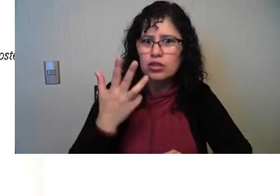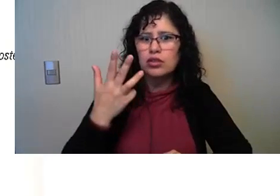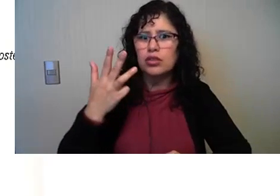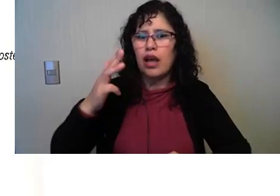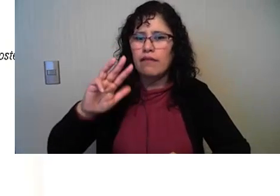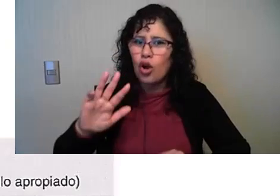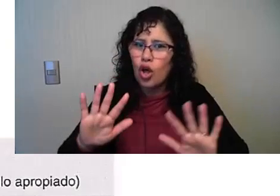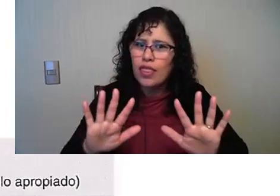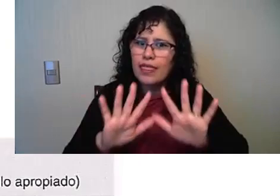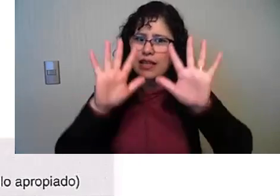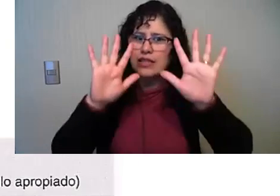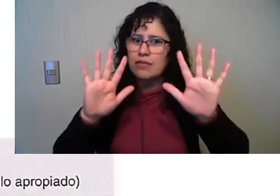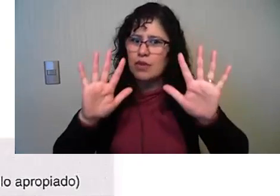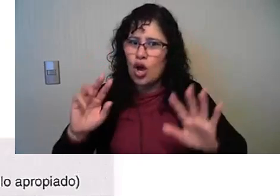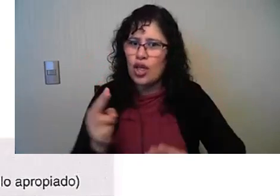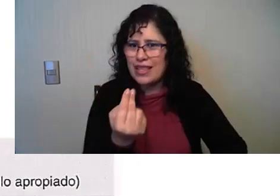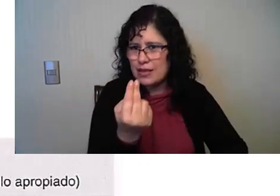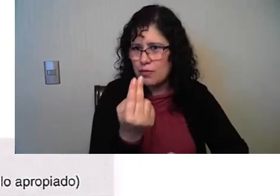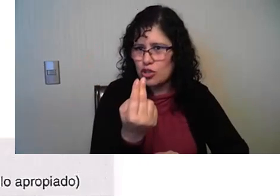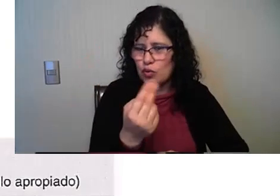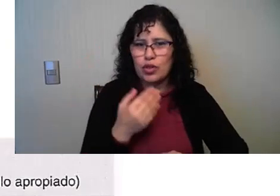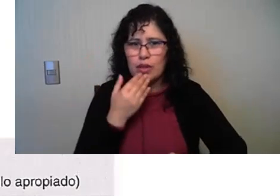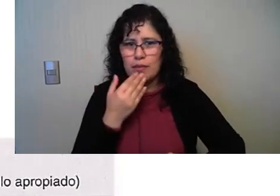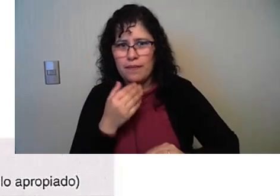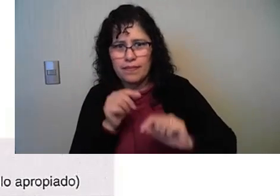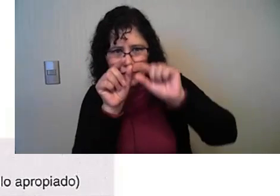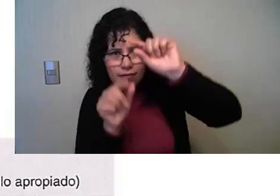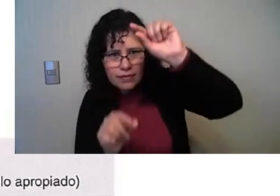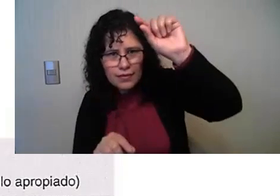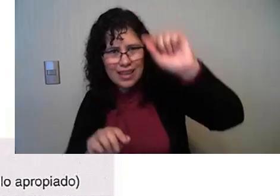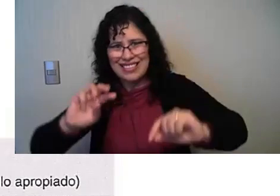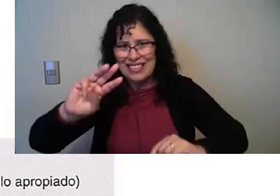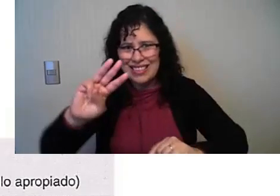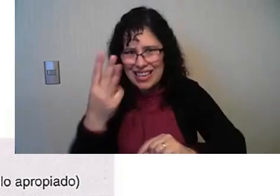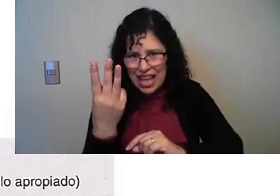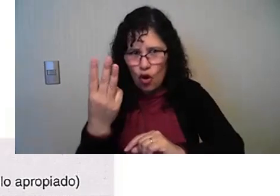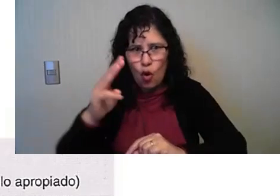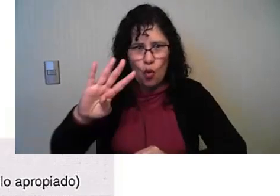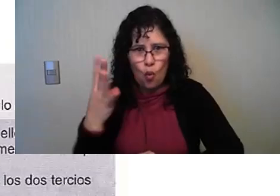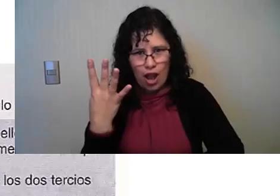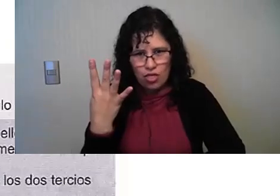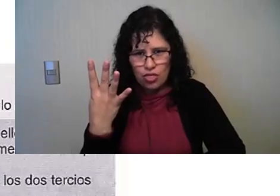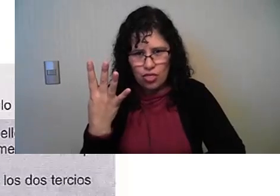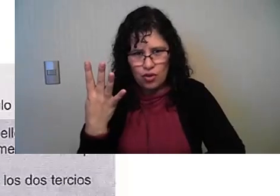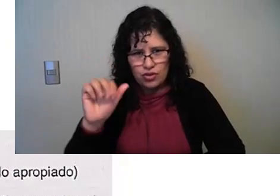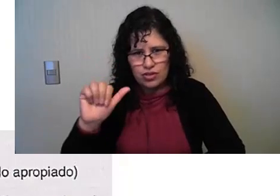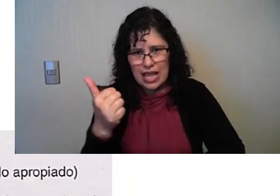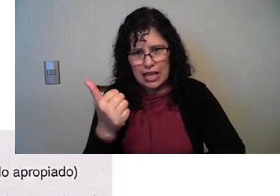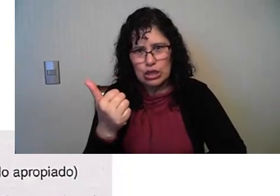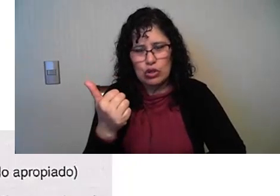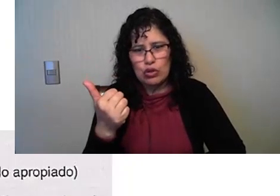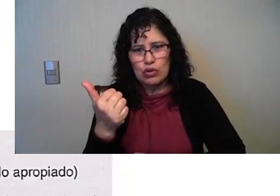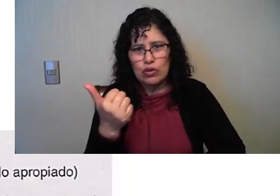corroborar aquí, columna somática, tercero, cuarto, sexto